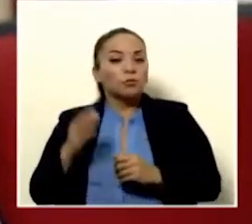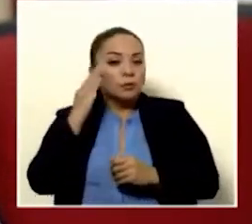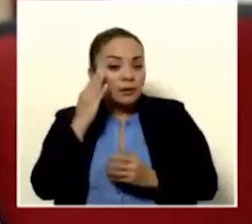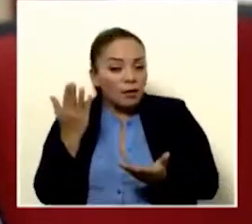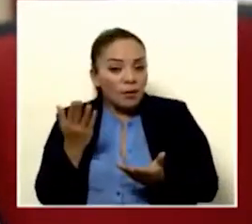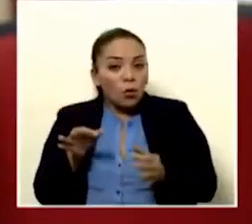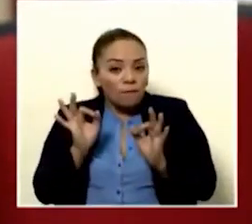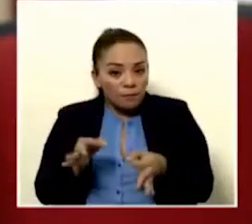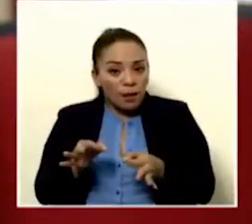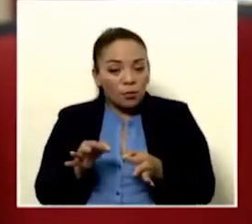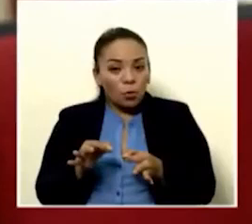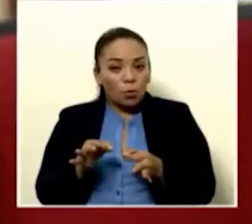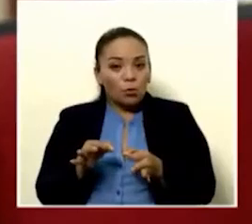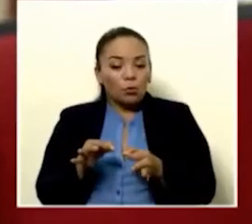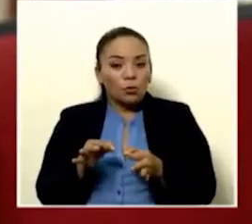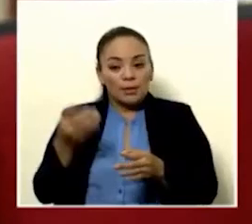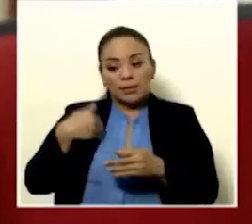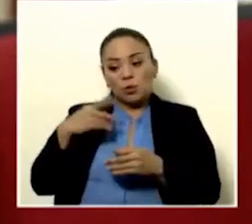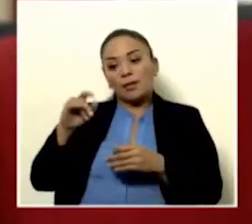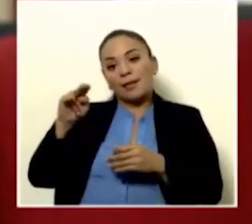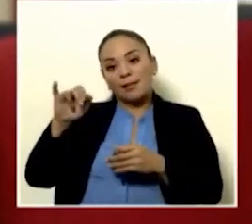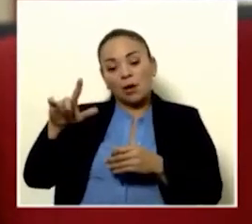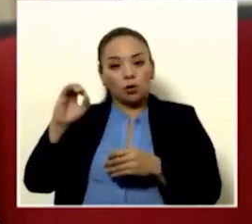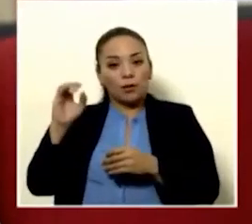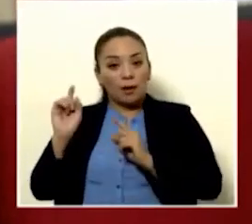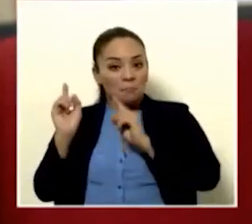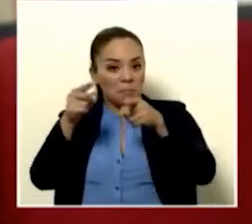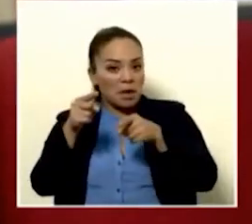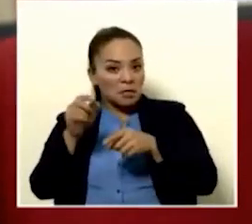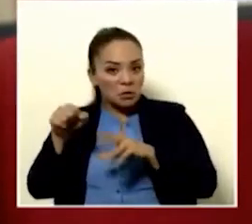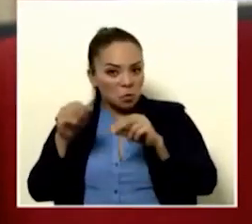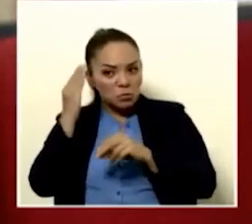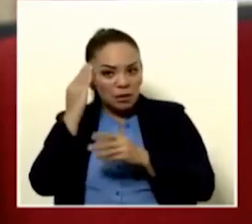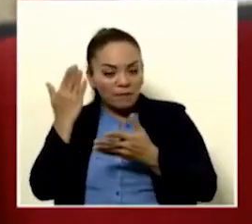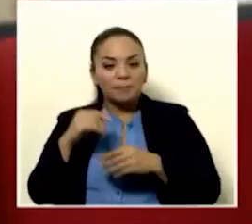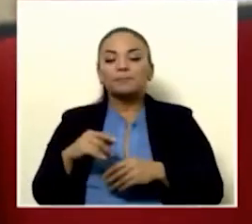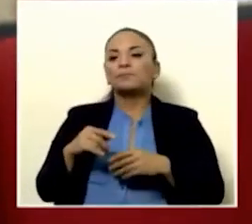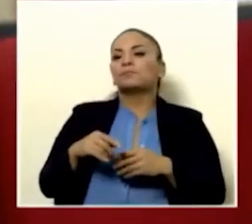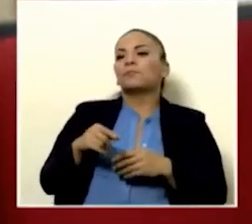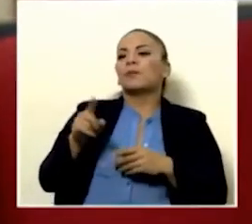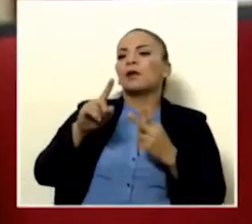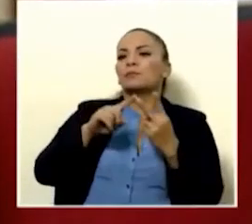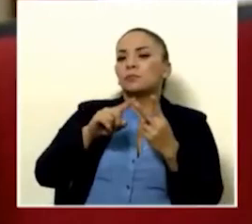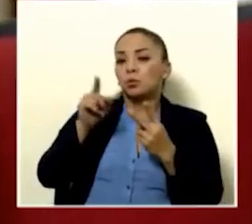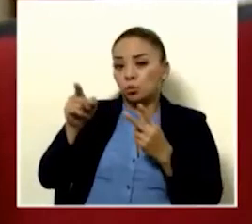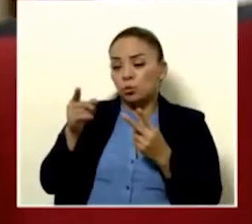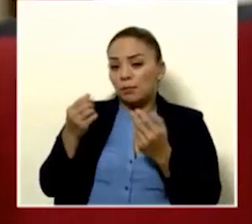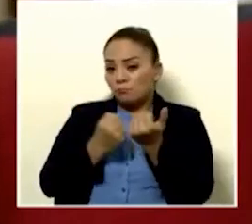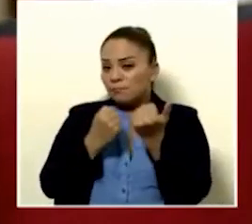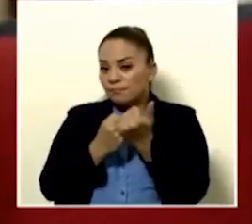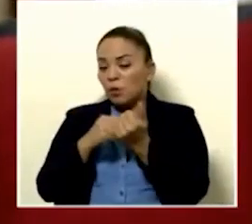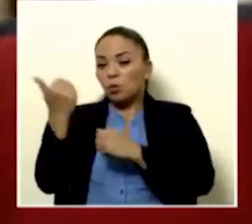si está confirmado que vaya a asistir el señor Daniel Ortega, y también si usted abogará porque Costa Rica y los demás países del